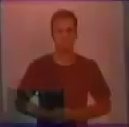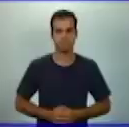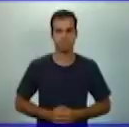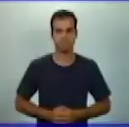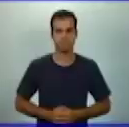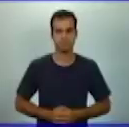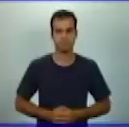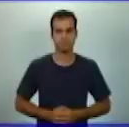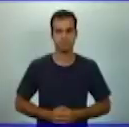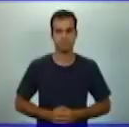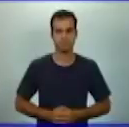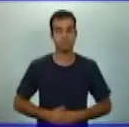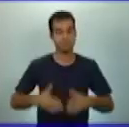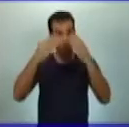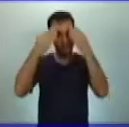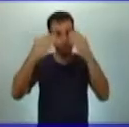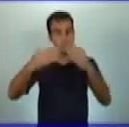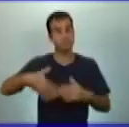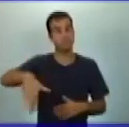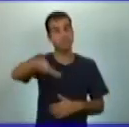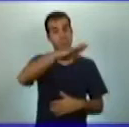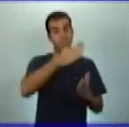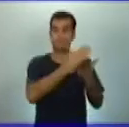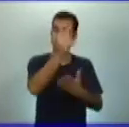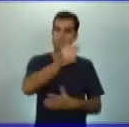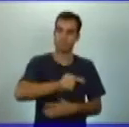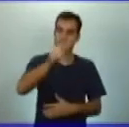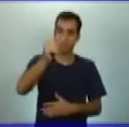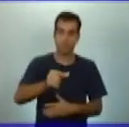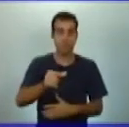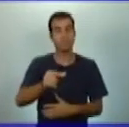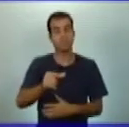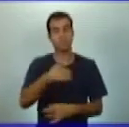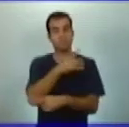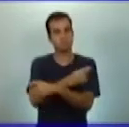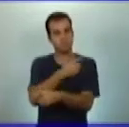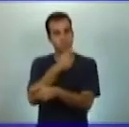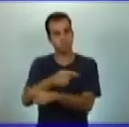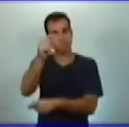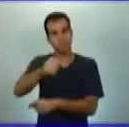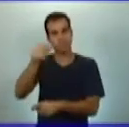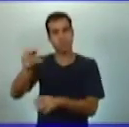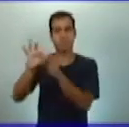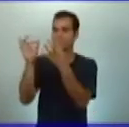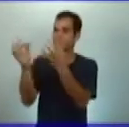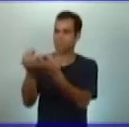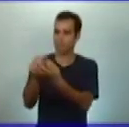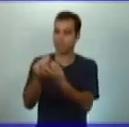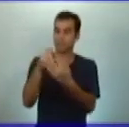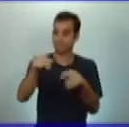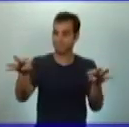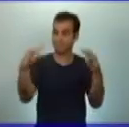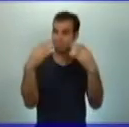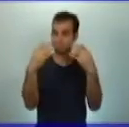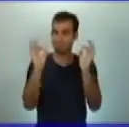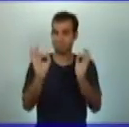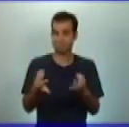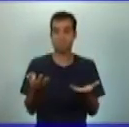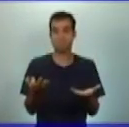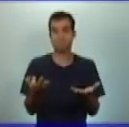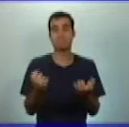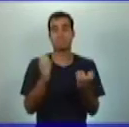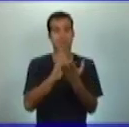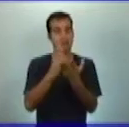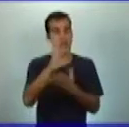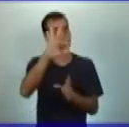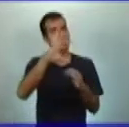Saludos para todos los estudiantes de octavo grado, profesores y familiares que los acompañan en esta etapa de preparación